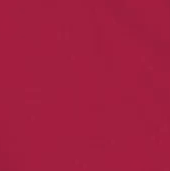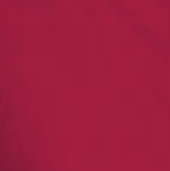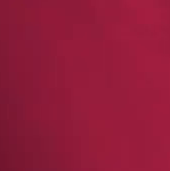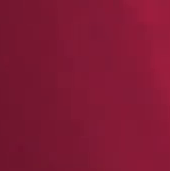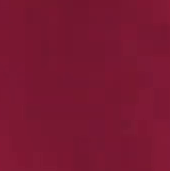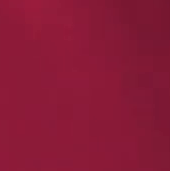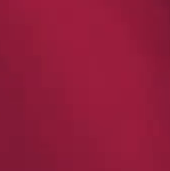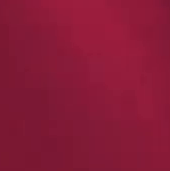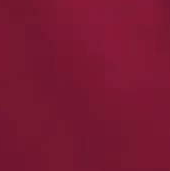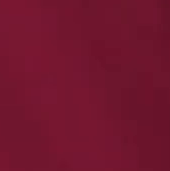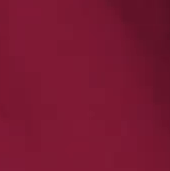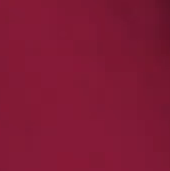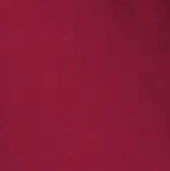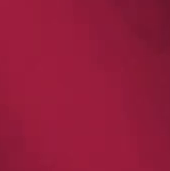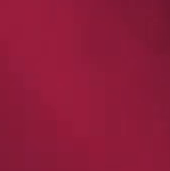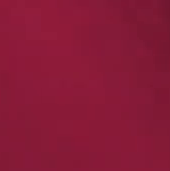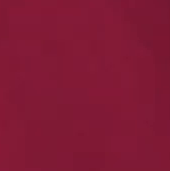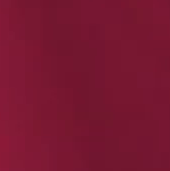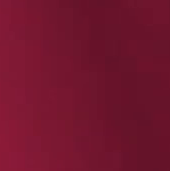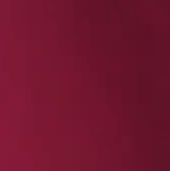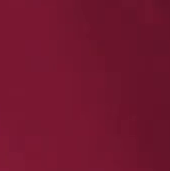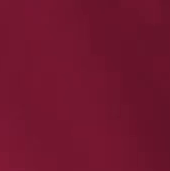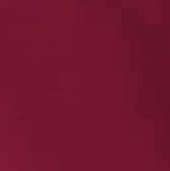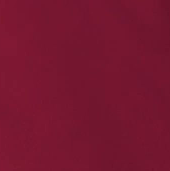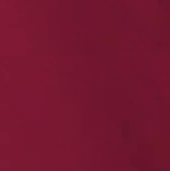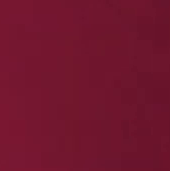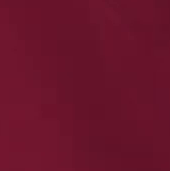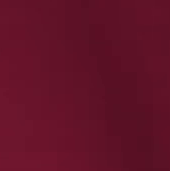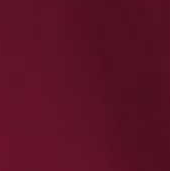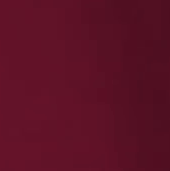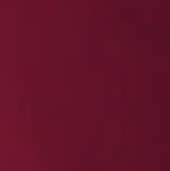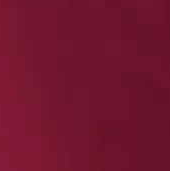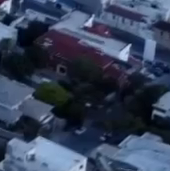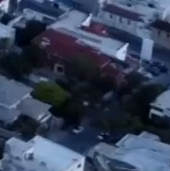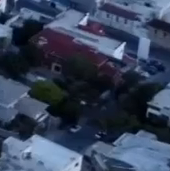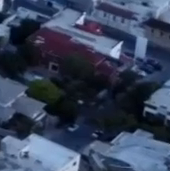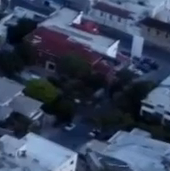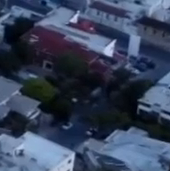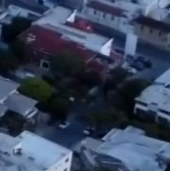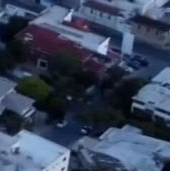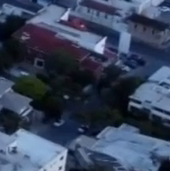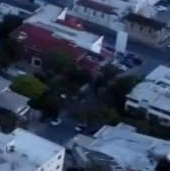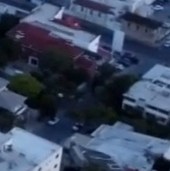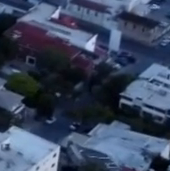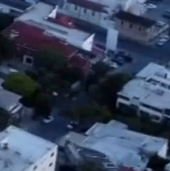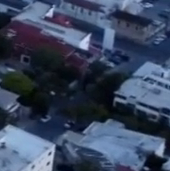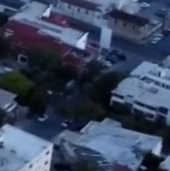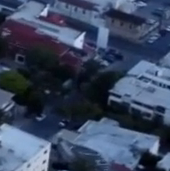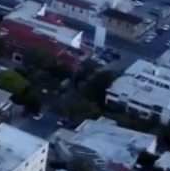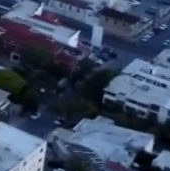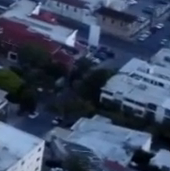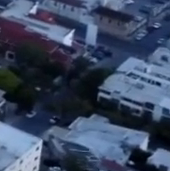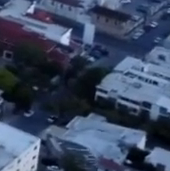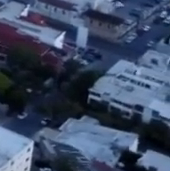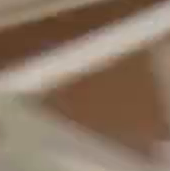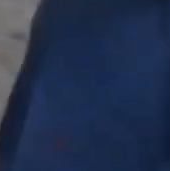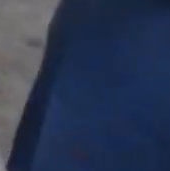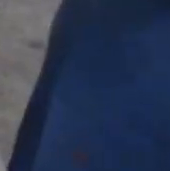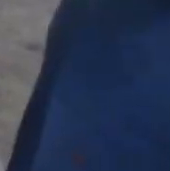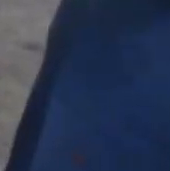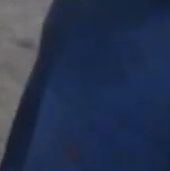inval secretaría de cultura gobierno de México qué queremos en México de nuestras